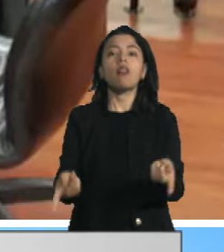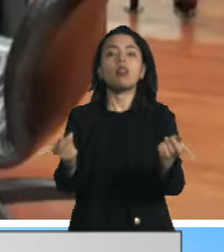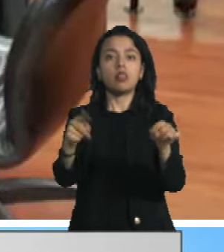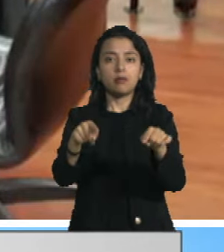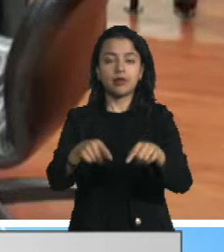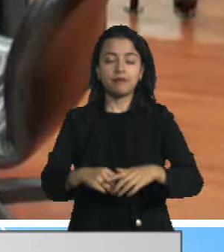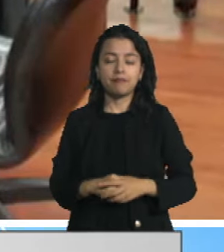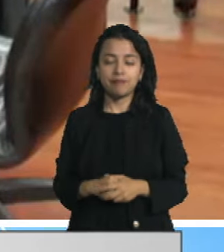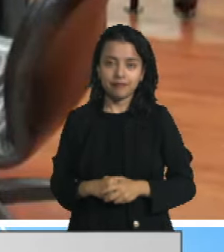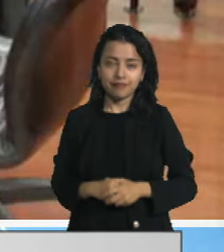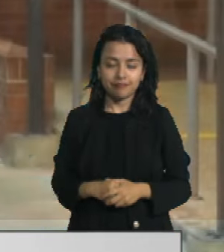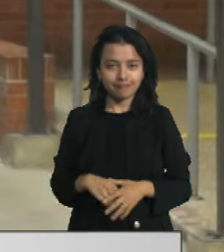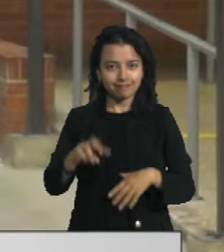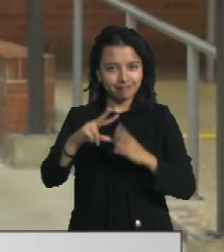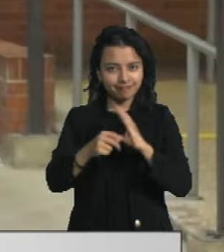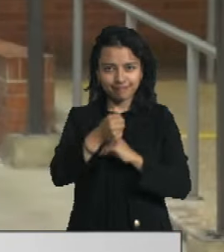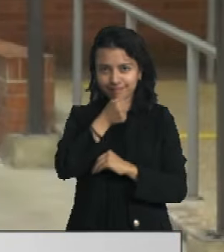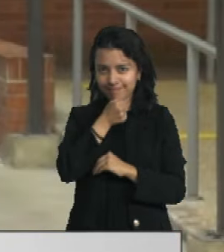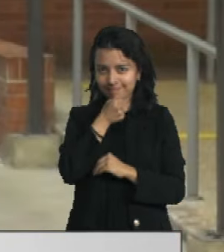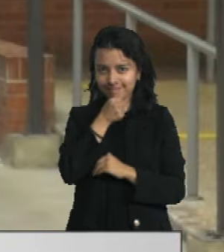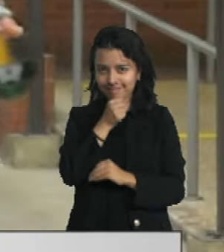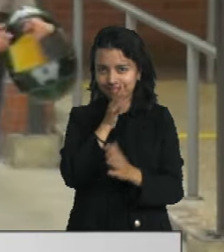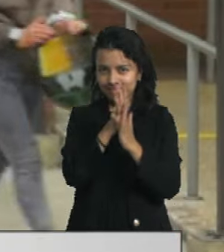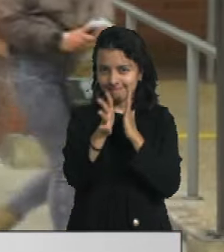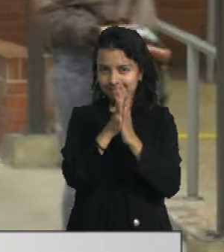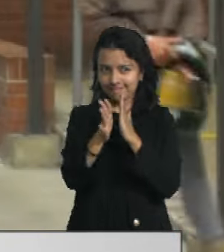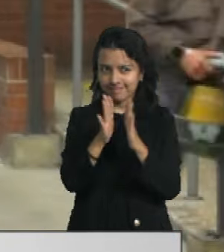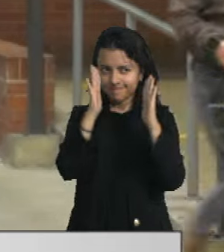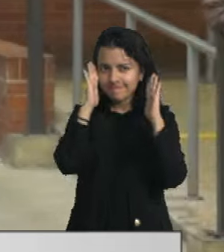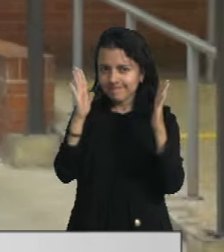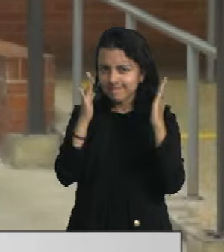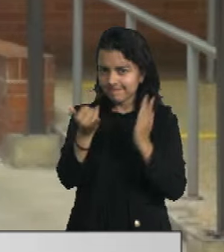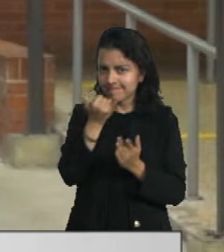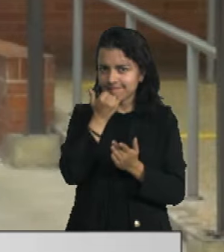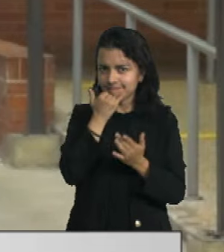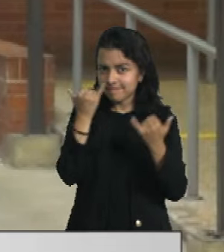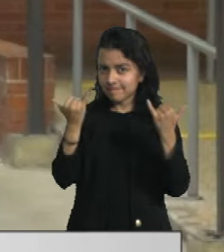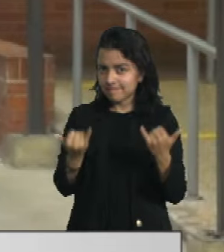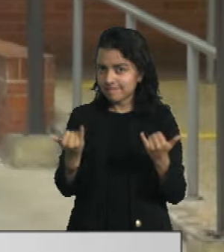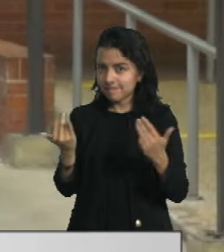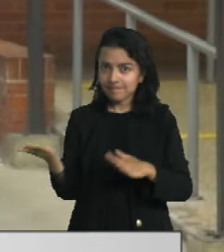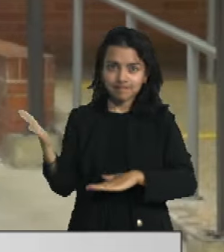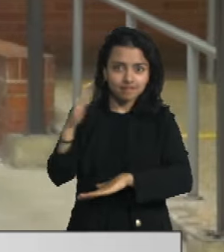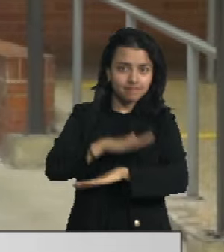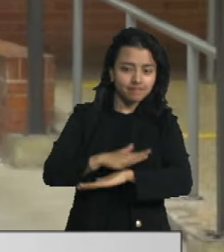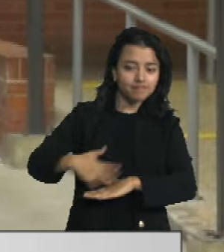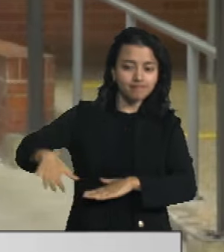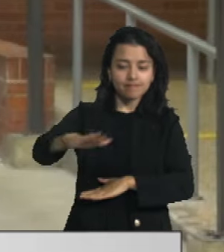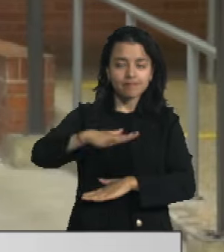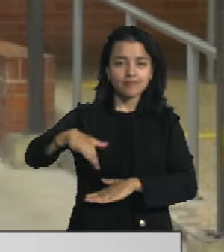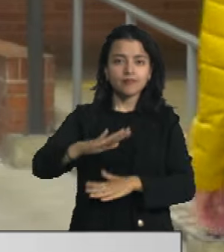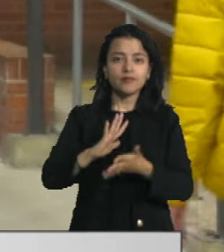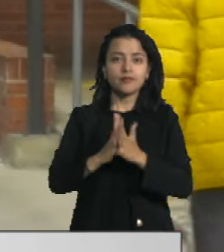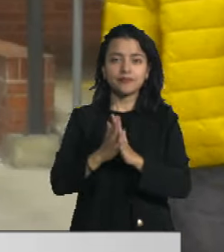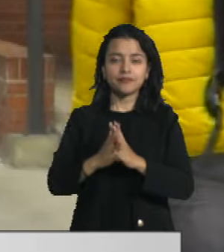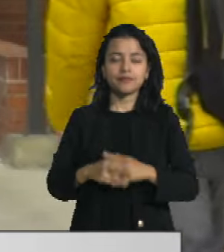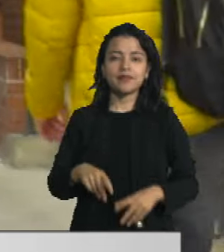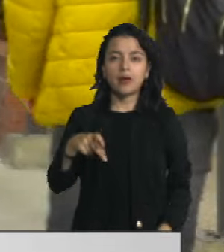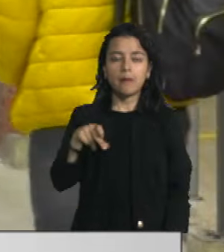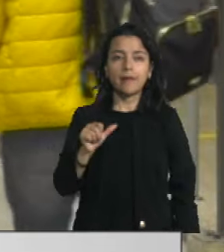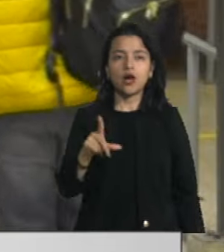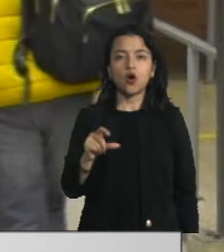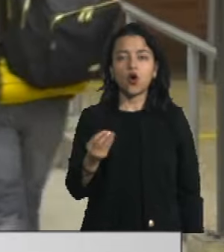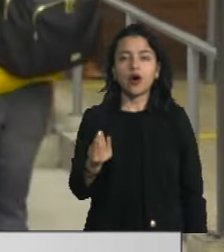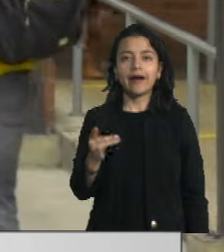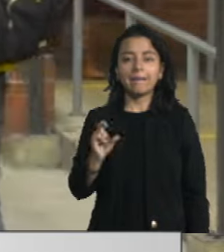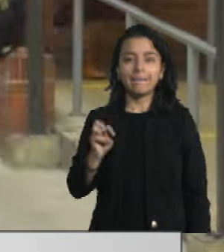Riesgo de Desastres. Noticentro 1 CMI seguirá atento a esta audiencia que se lleva a cabo aquí en el centro de Bogotá, en los juzgados de